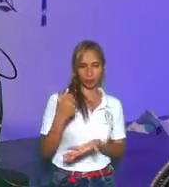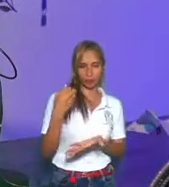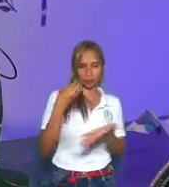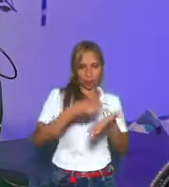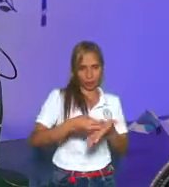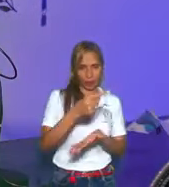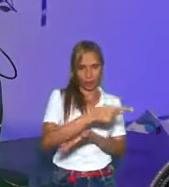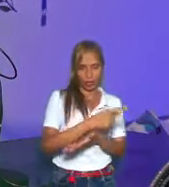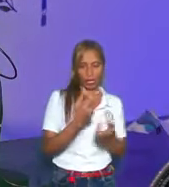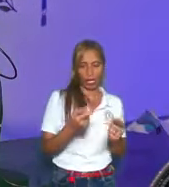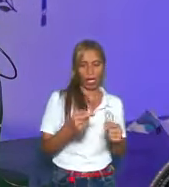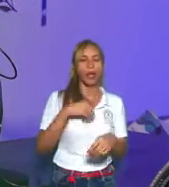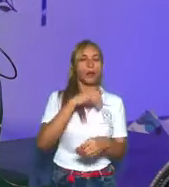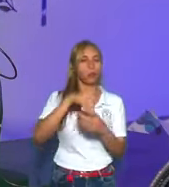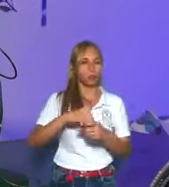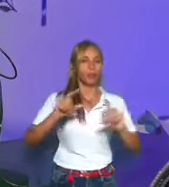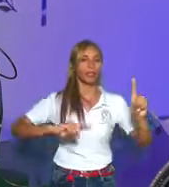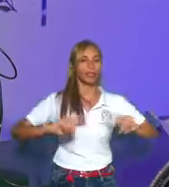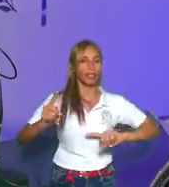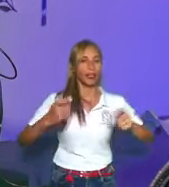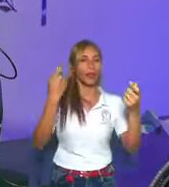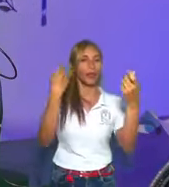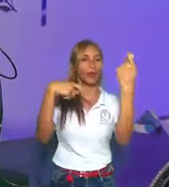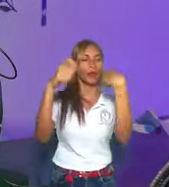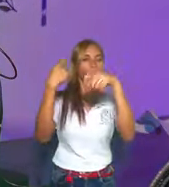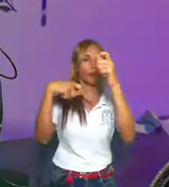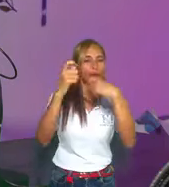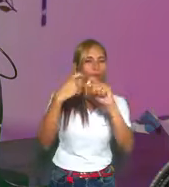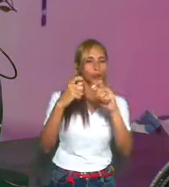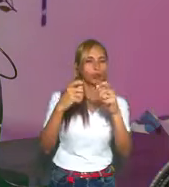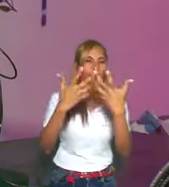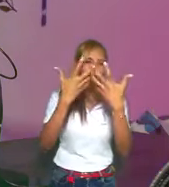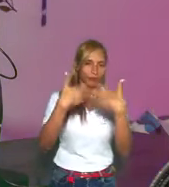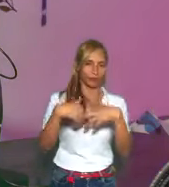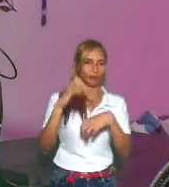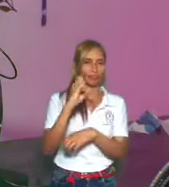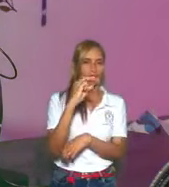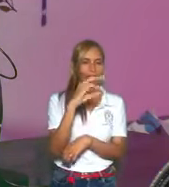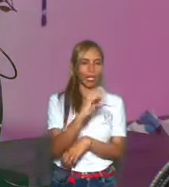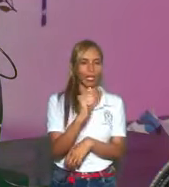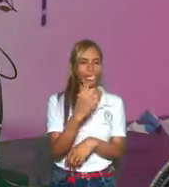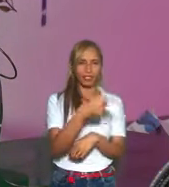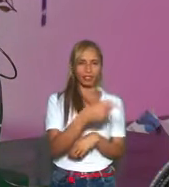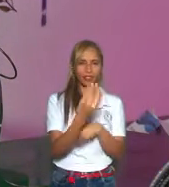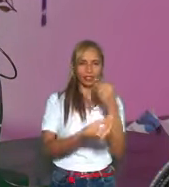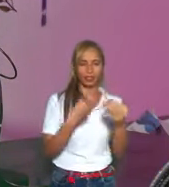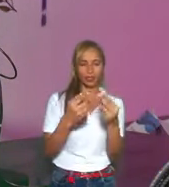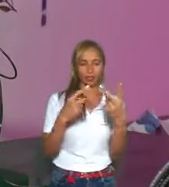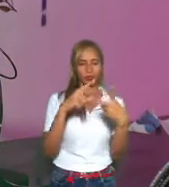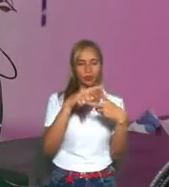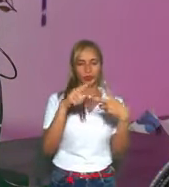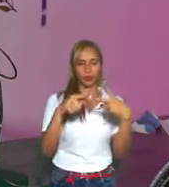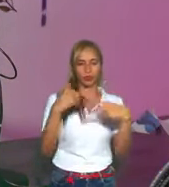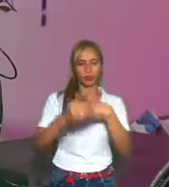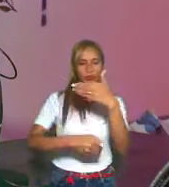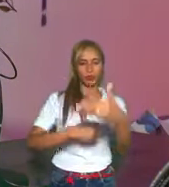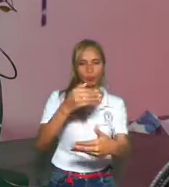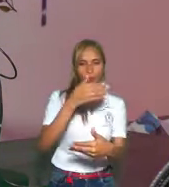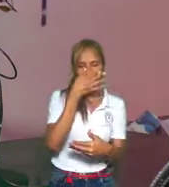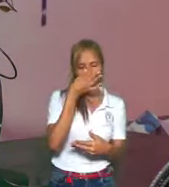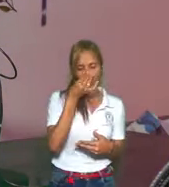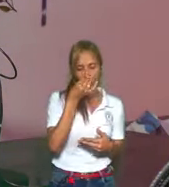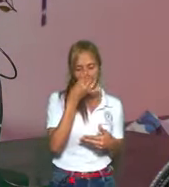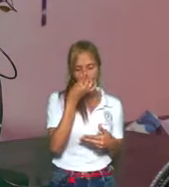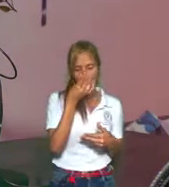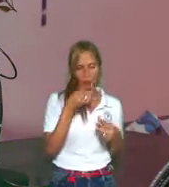de Calarcá. Allí básicamente realizamos dos procesos que son la gestión de